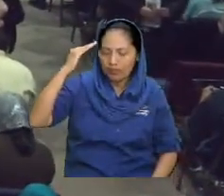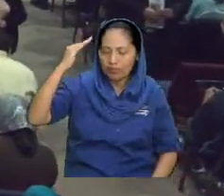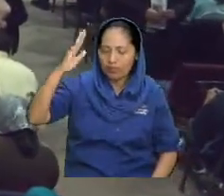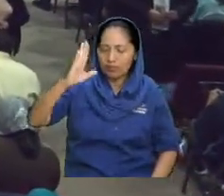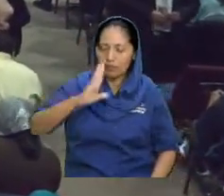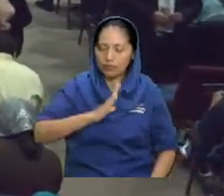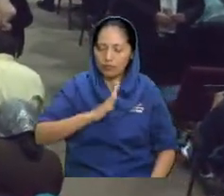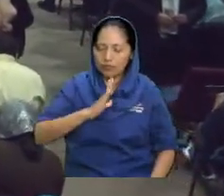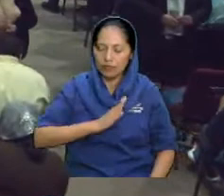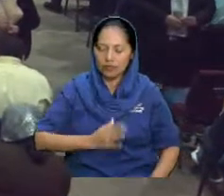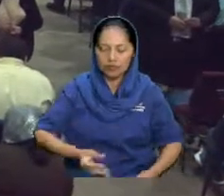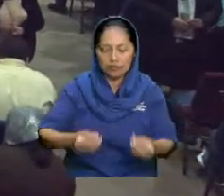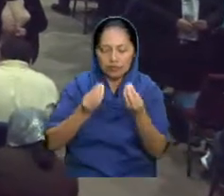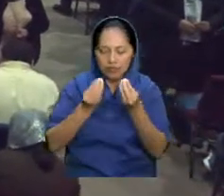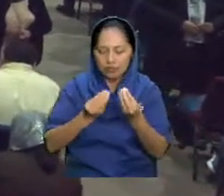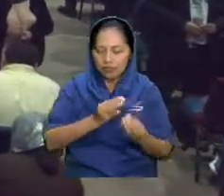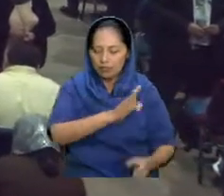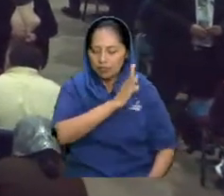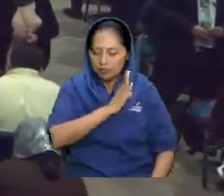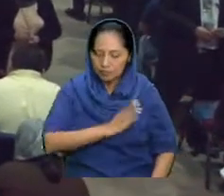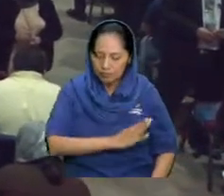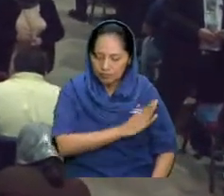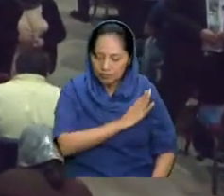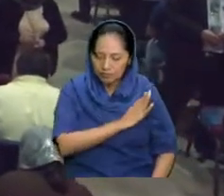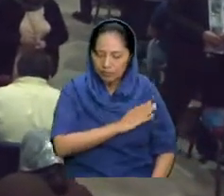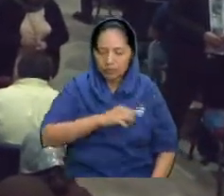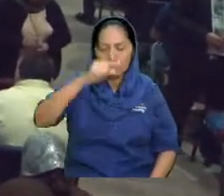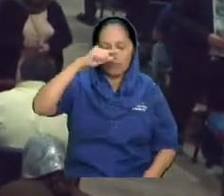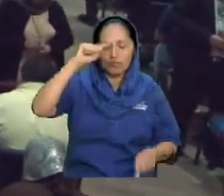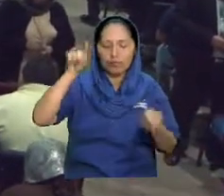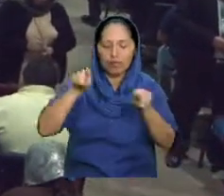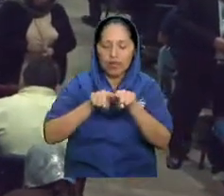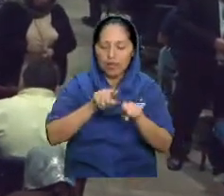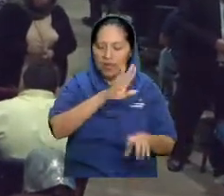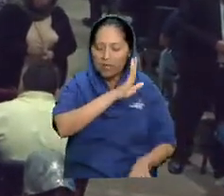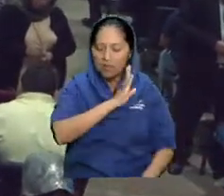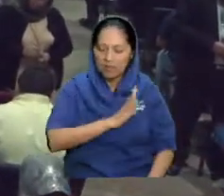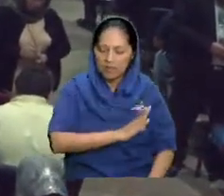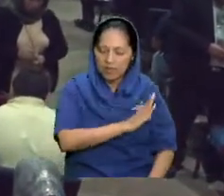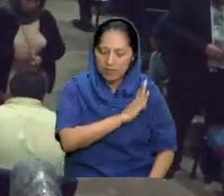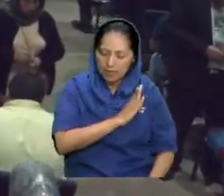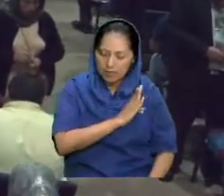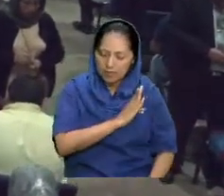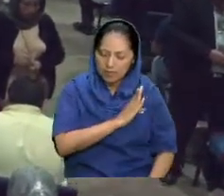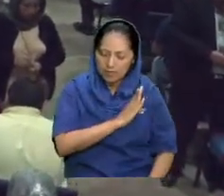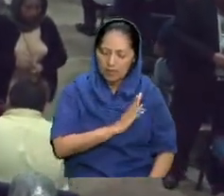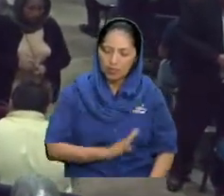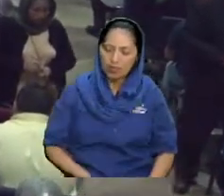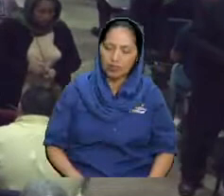este beneficio también, que venga sobre nosotros poderosamente.